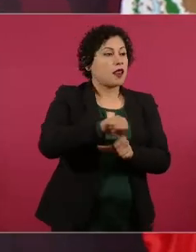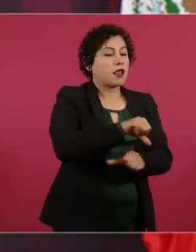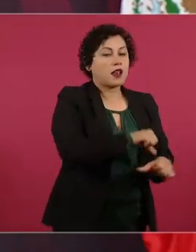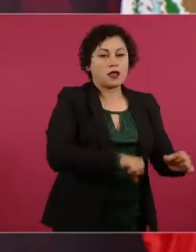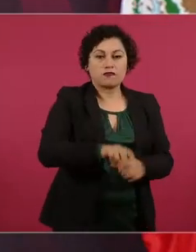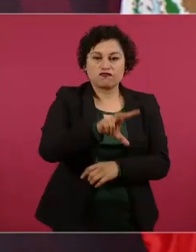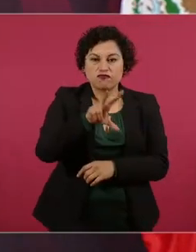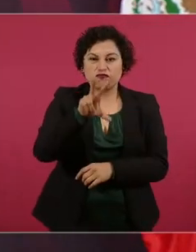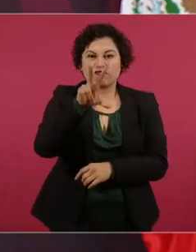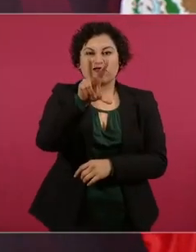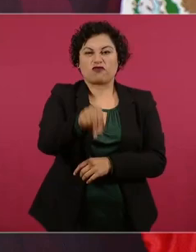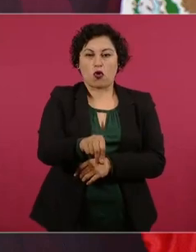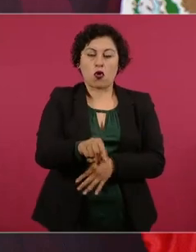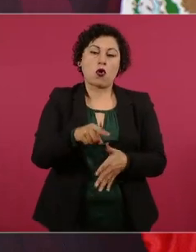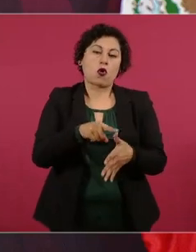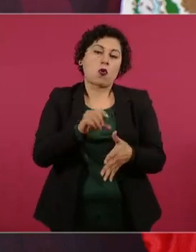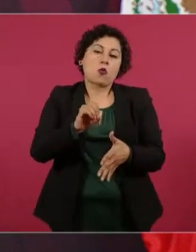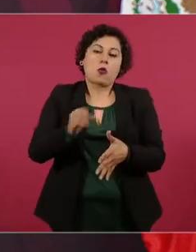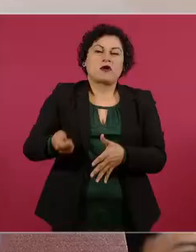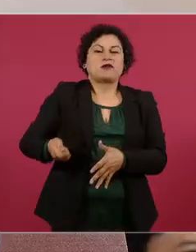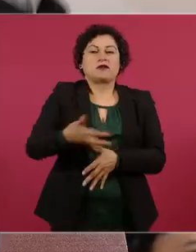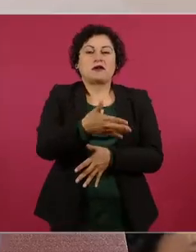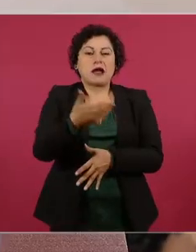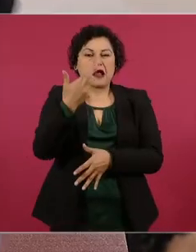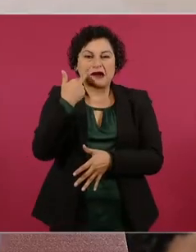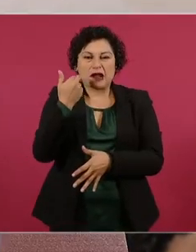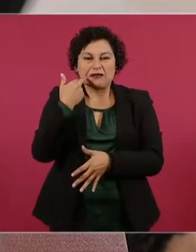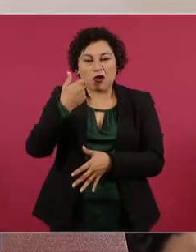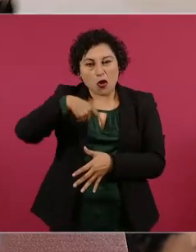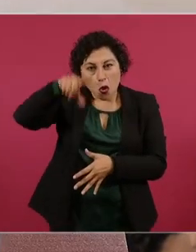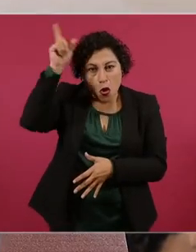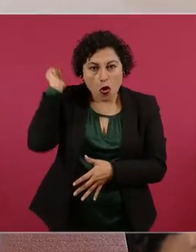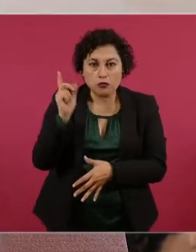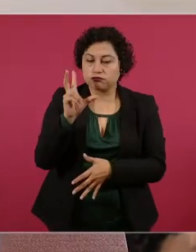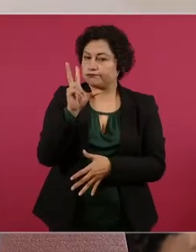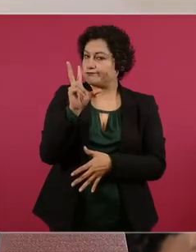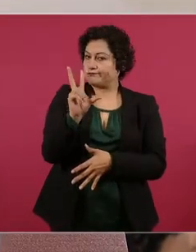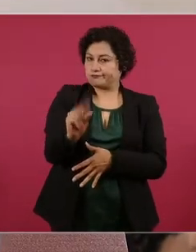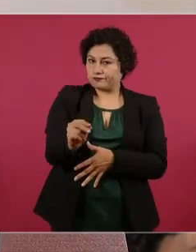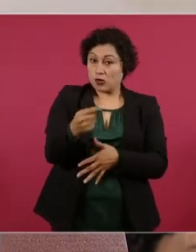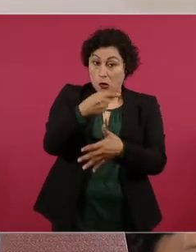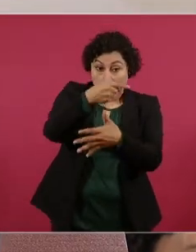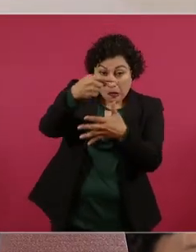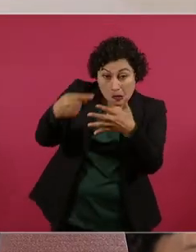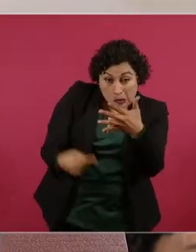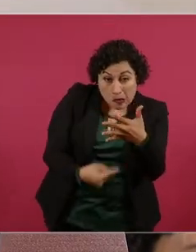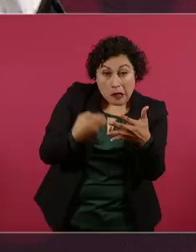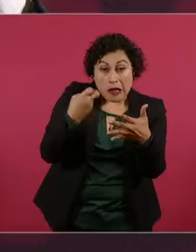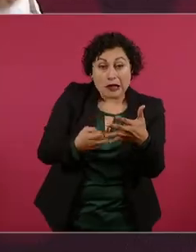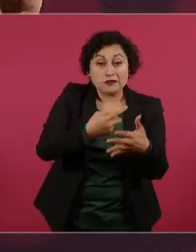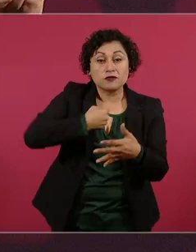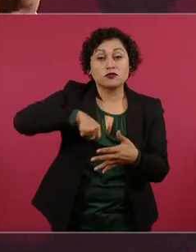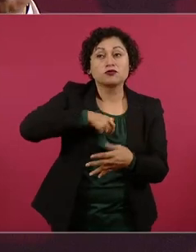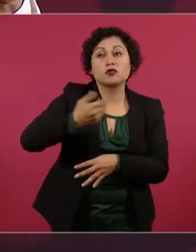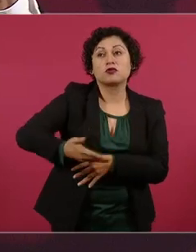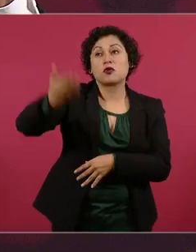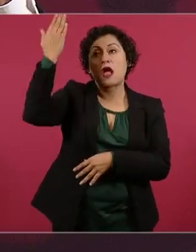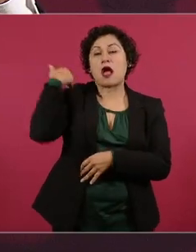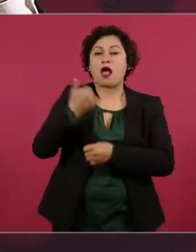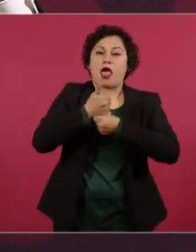el ratón loco, todo eso que padecimos, que no voten los